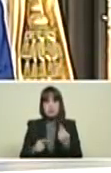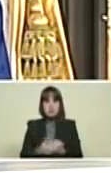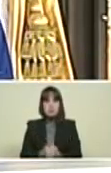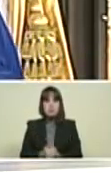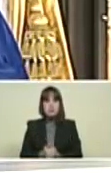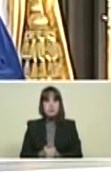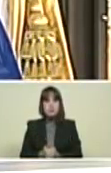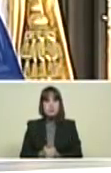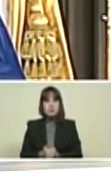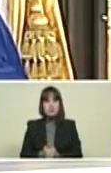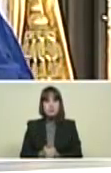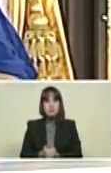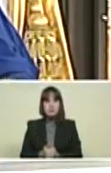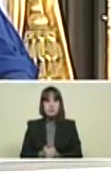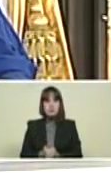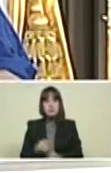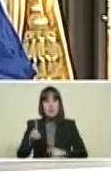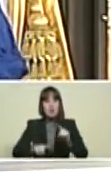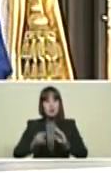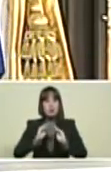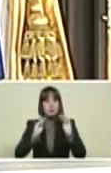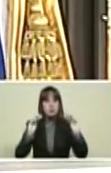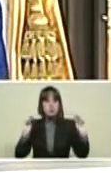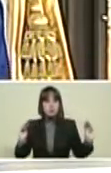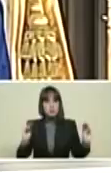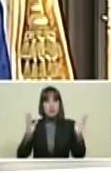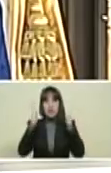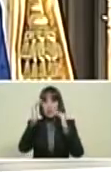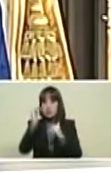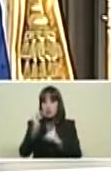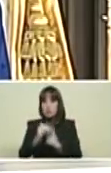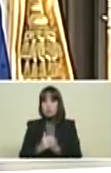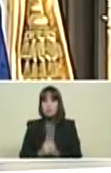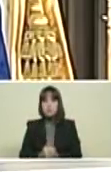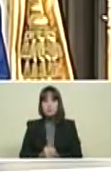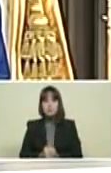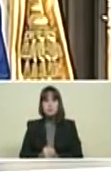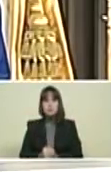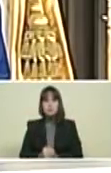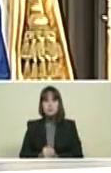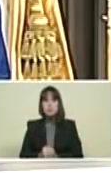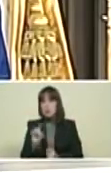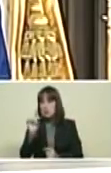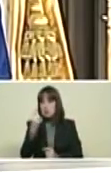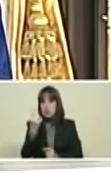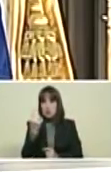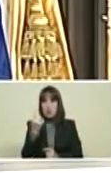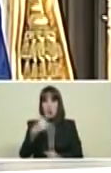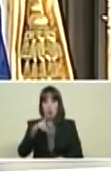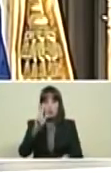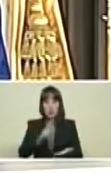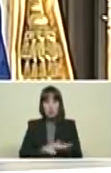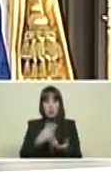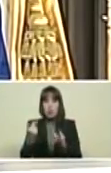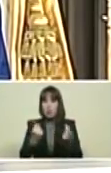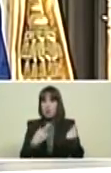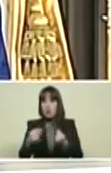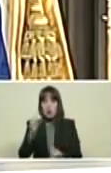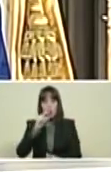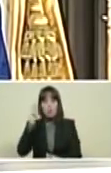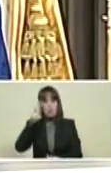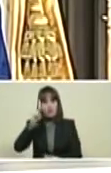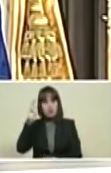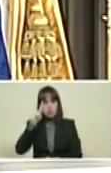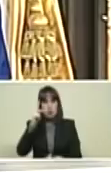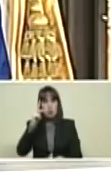tenemos algunos anuncios. Atención, atención. En primer lugar, le aprobé los recursos al profesor Aristóbulo